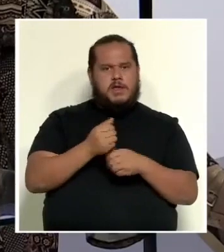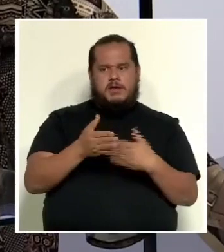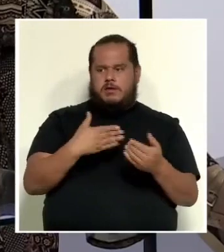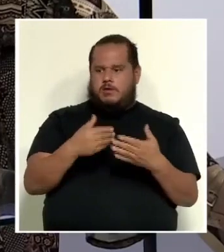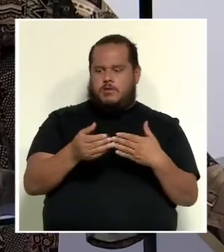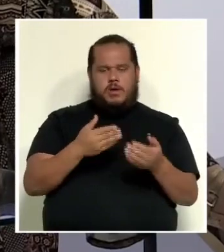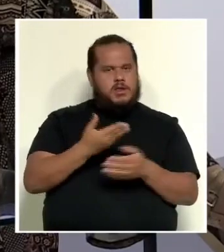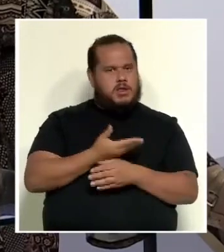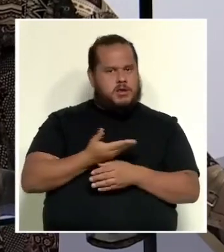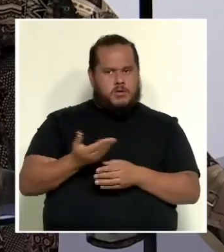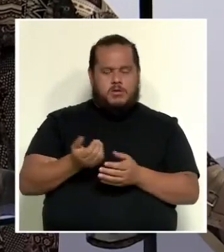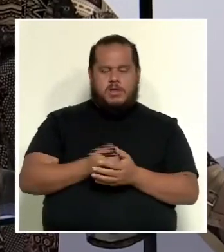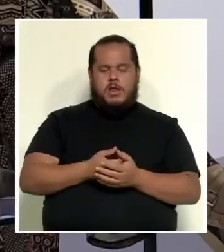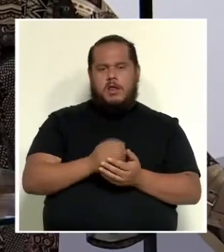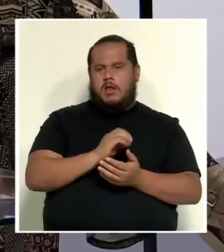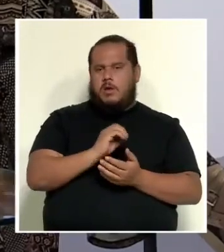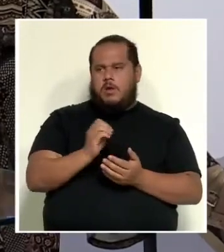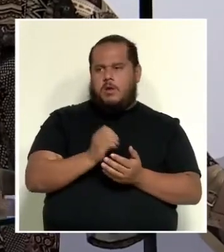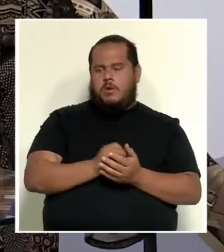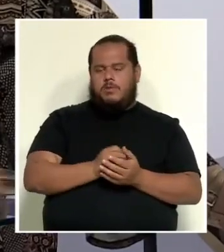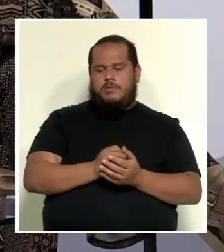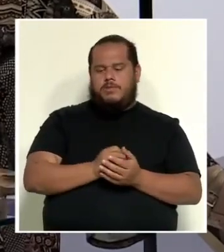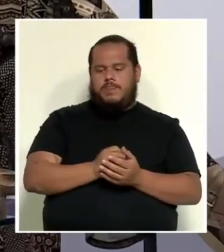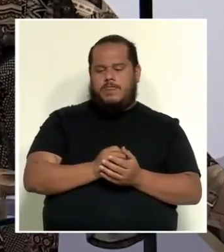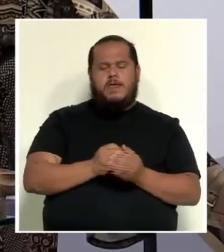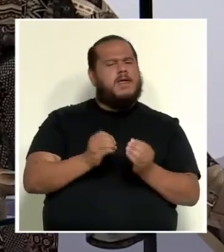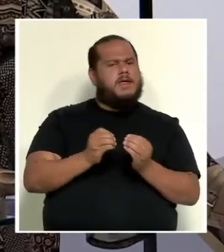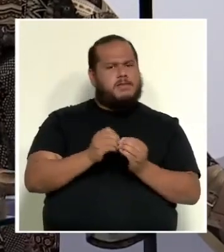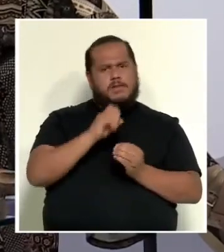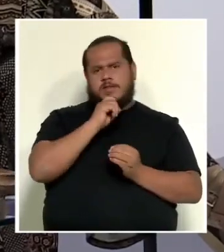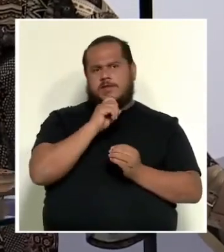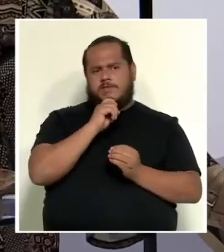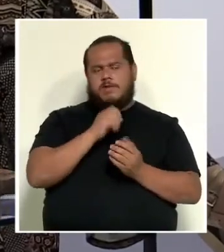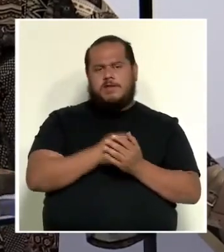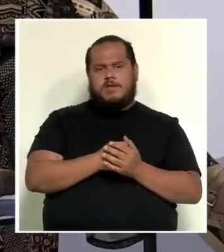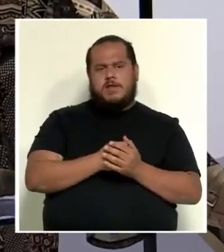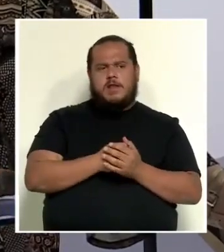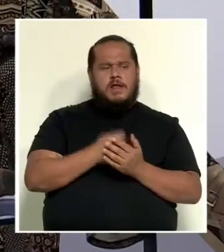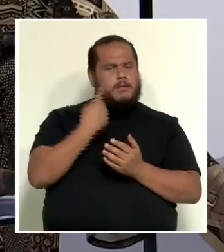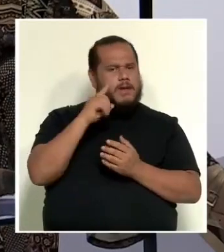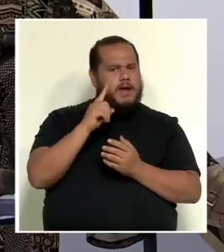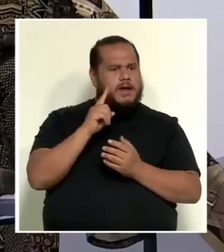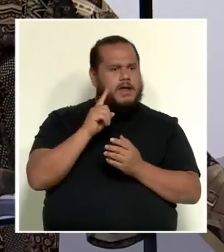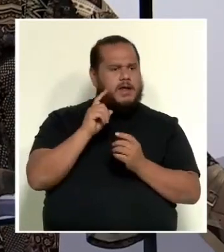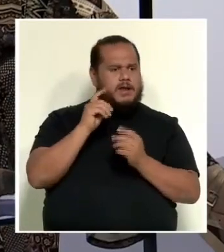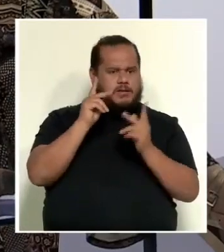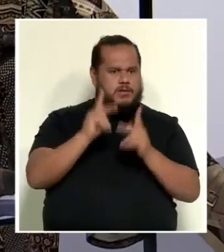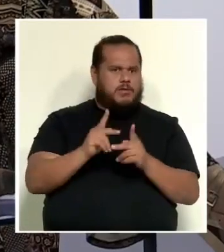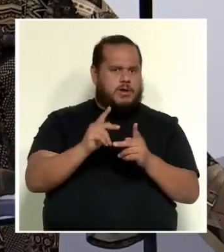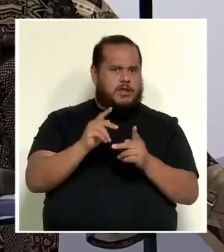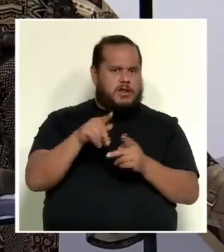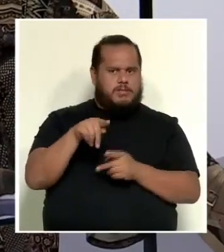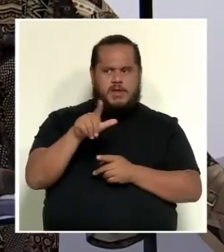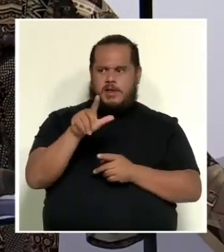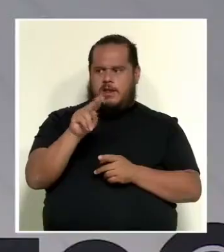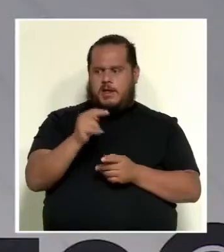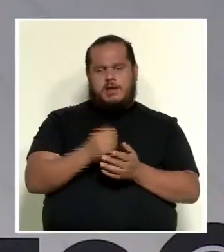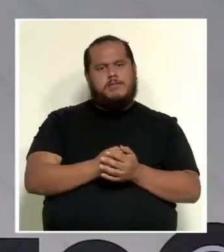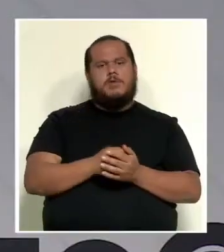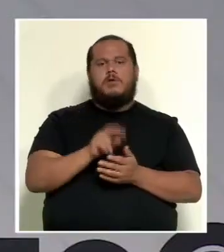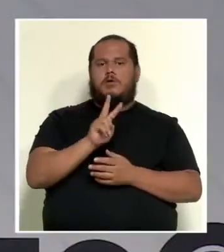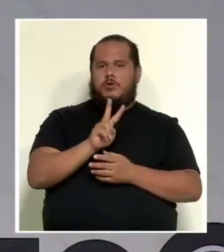cualquier cosa, y que es más difícil contrario censo para la gente de Liberación. Creo que los dos